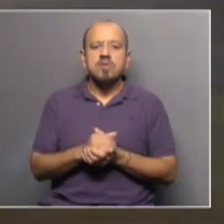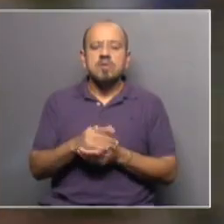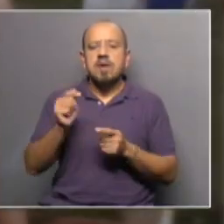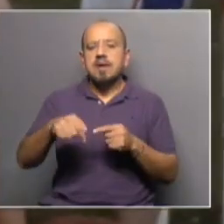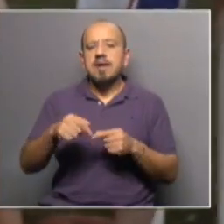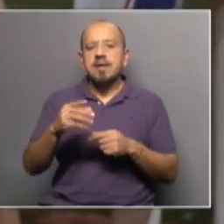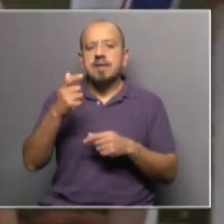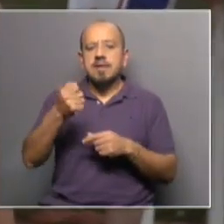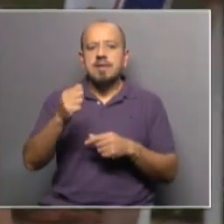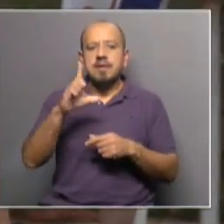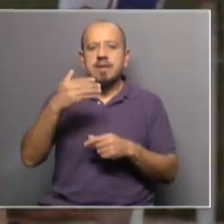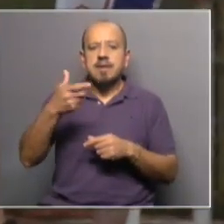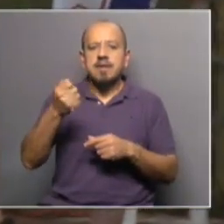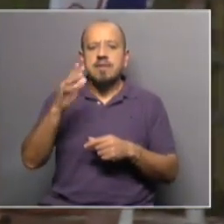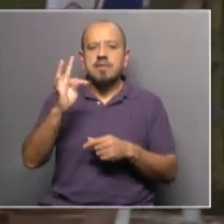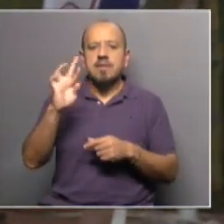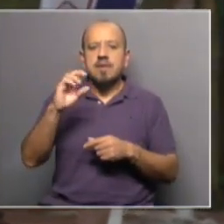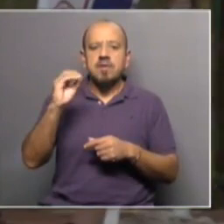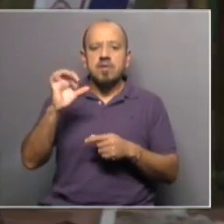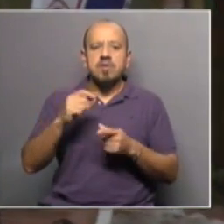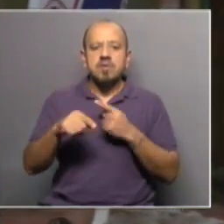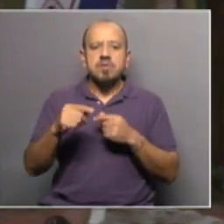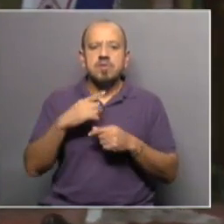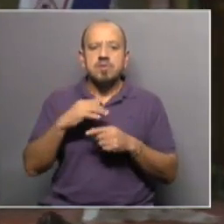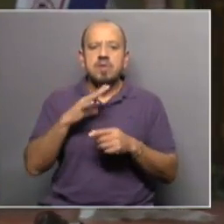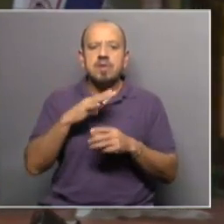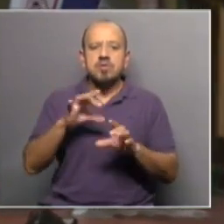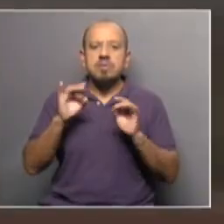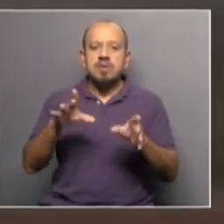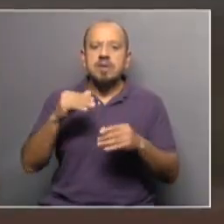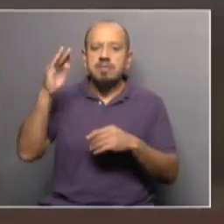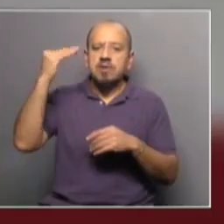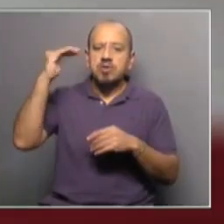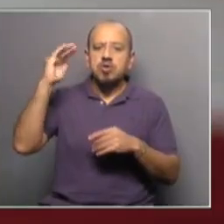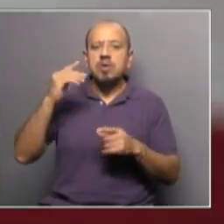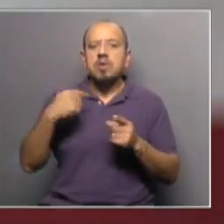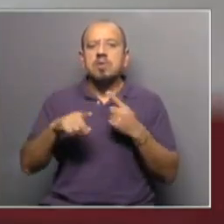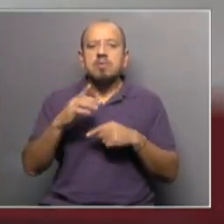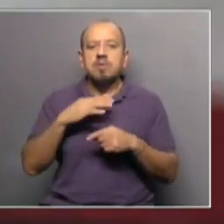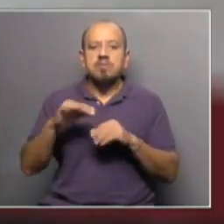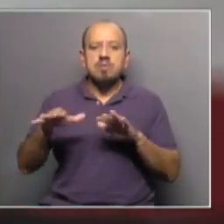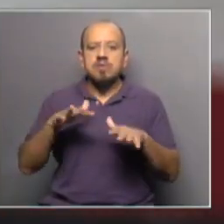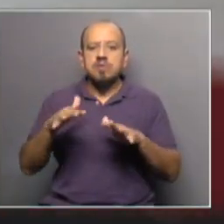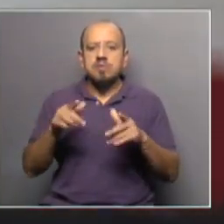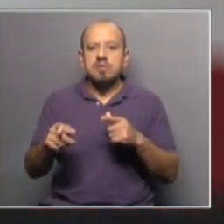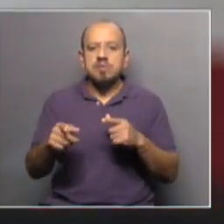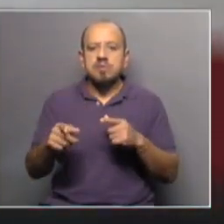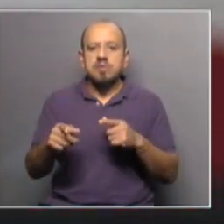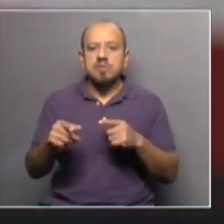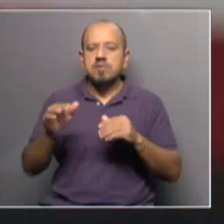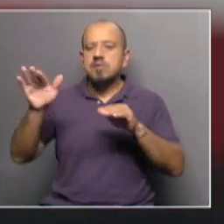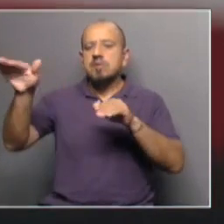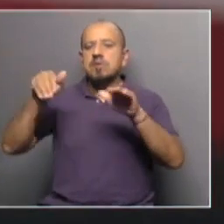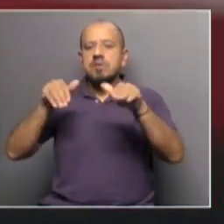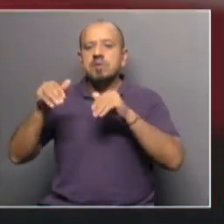en realidad, el equipo lo armamos nosotras, había solo mayores. Fue más o menos como juntamos chiquilinas